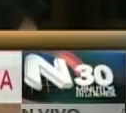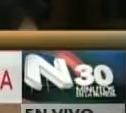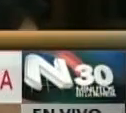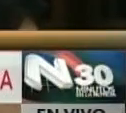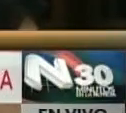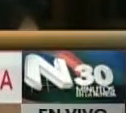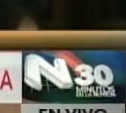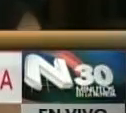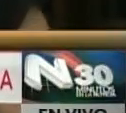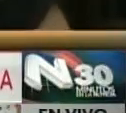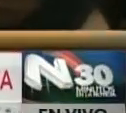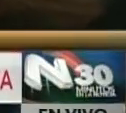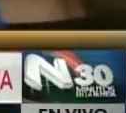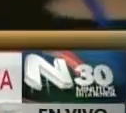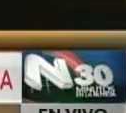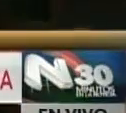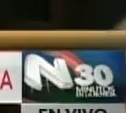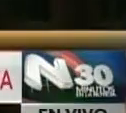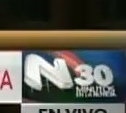de RCN Radio.